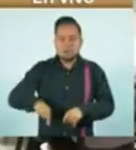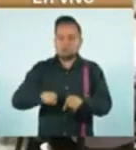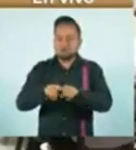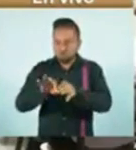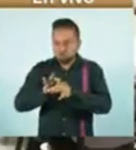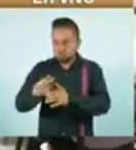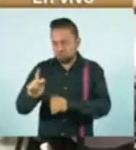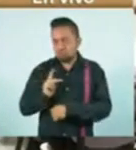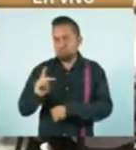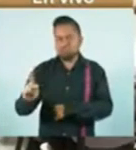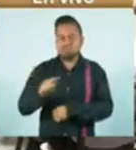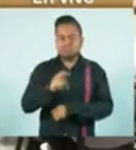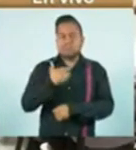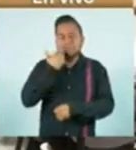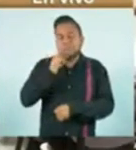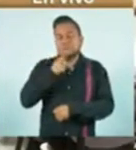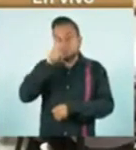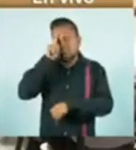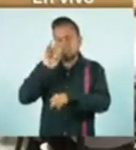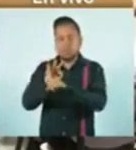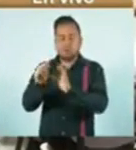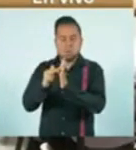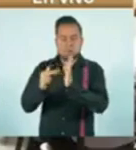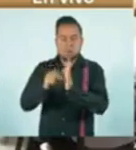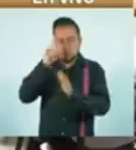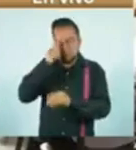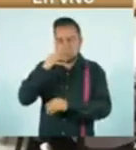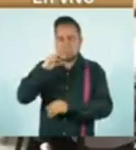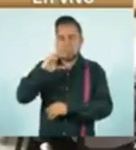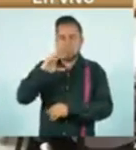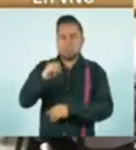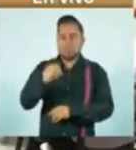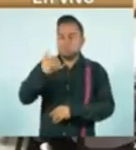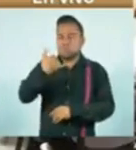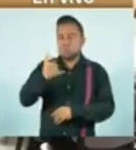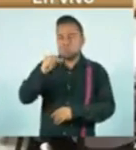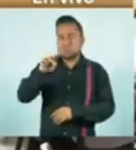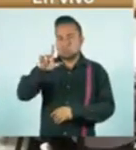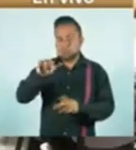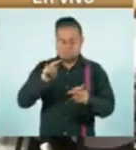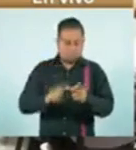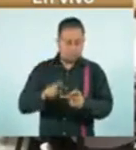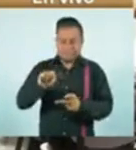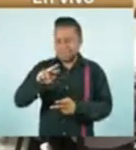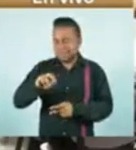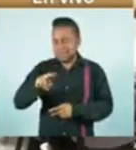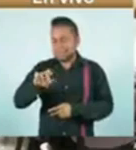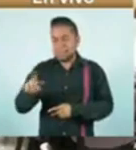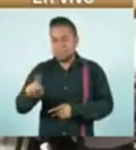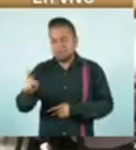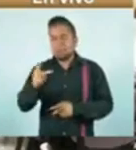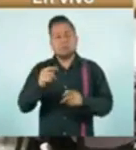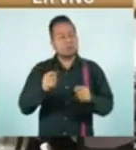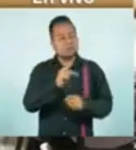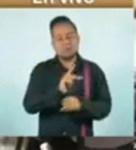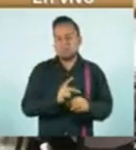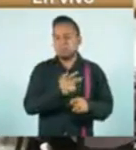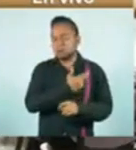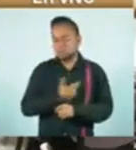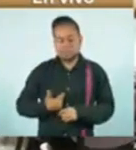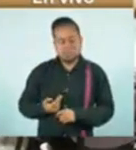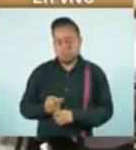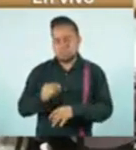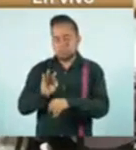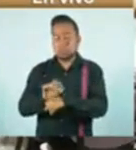paisanos y él quiere lo mejor para Huatulco, para Coyula, para Arenal, como lo quiere el señor presidente. Estos son los compromisos,